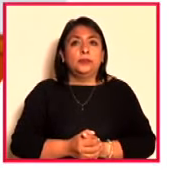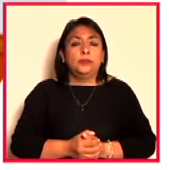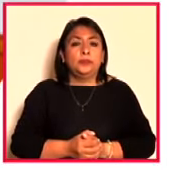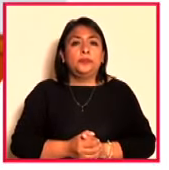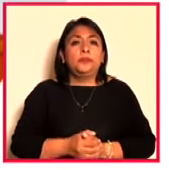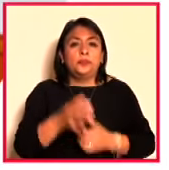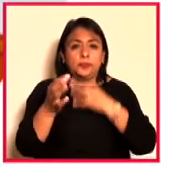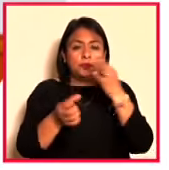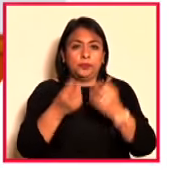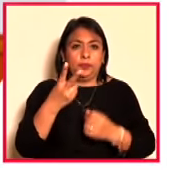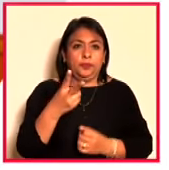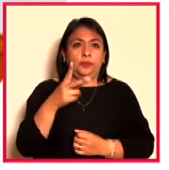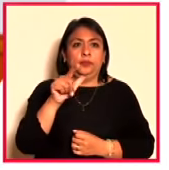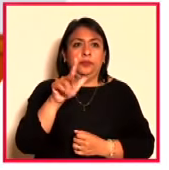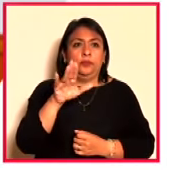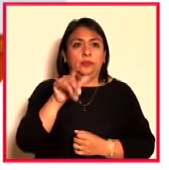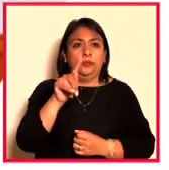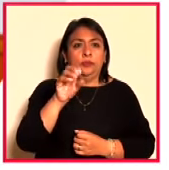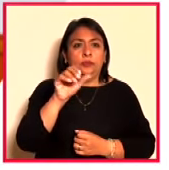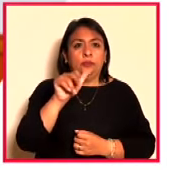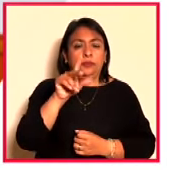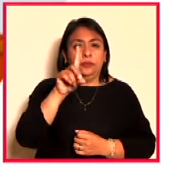Noticias 22, Alberto Aranda.